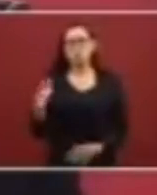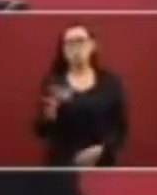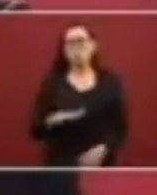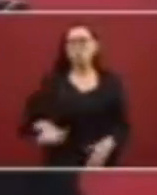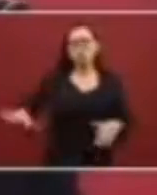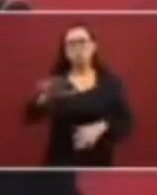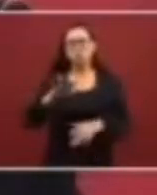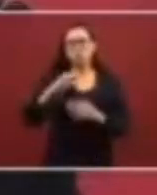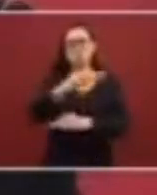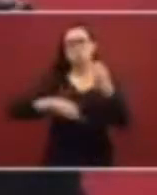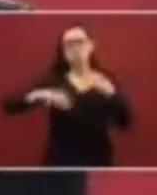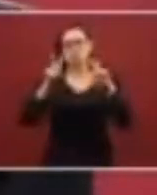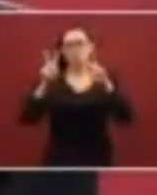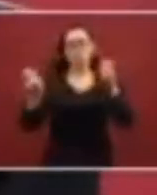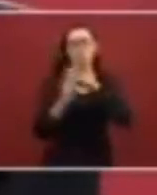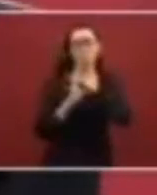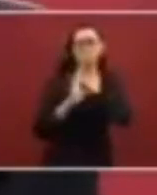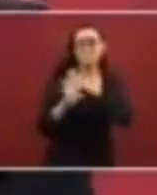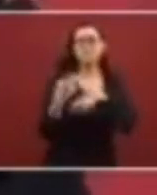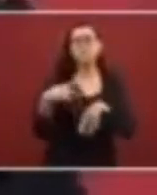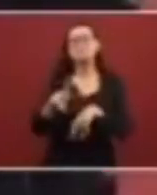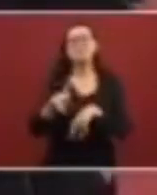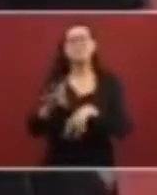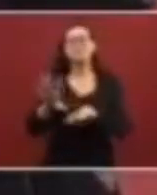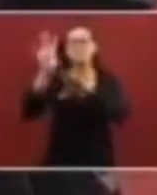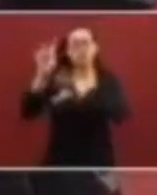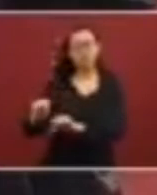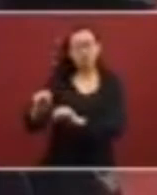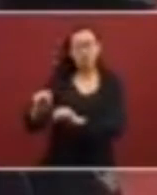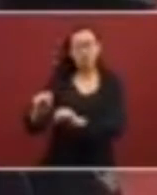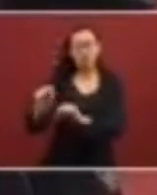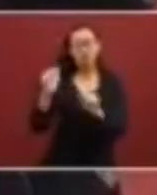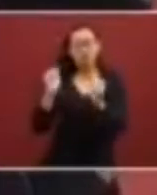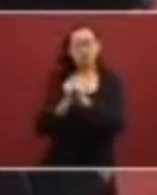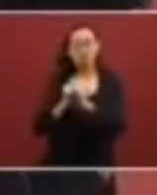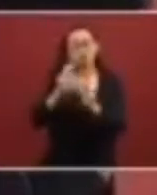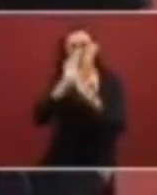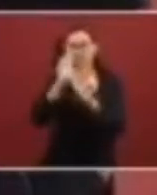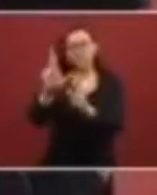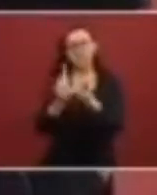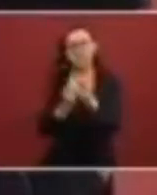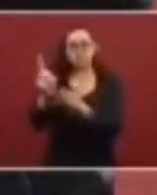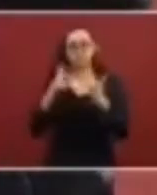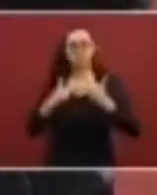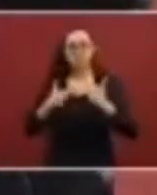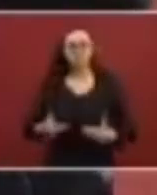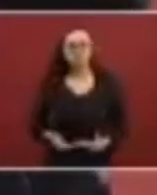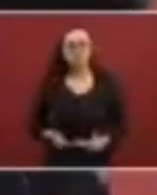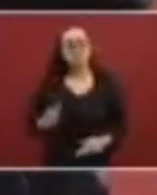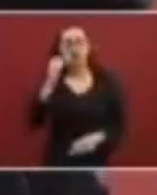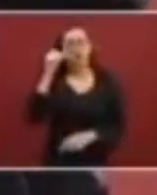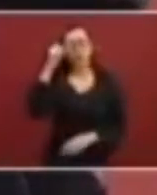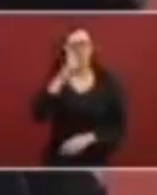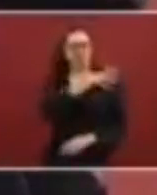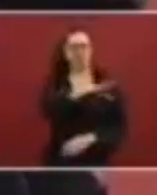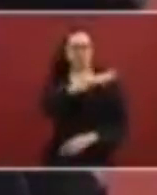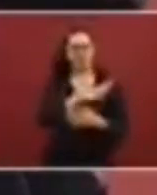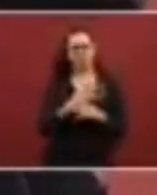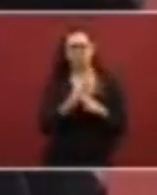migratorio, pero respetando los derechos humanos. O sea, lo que les dijo el general ayer es